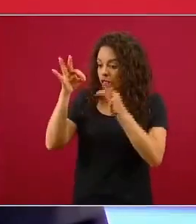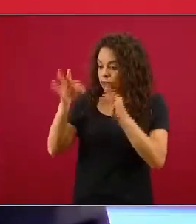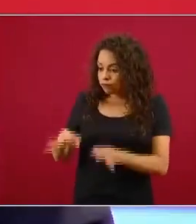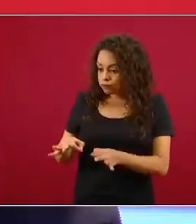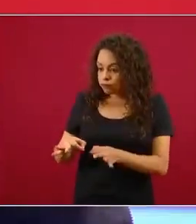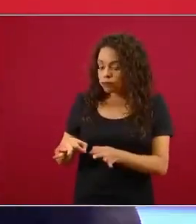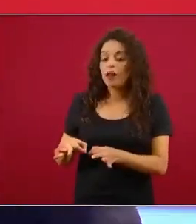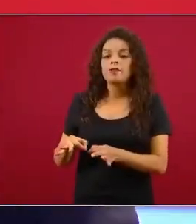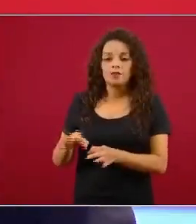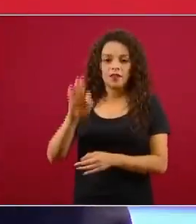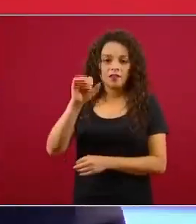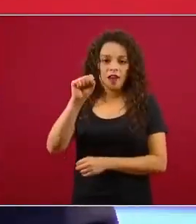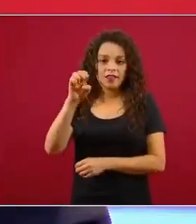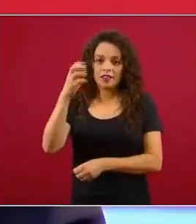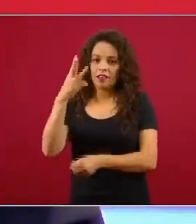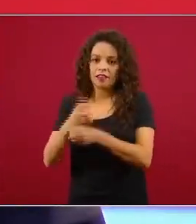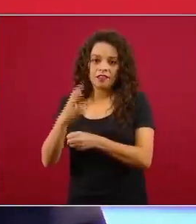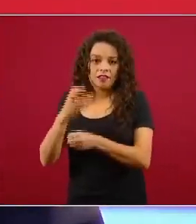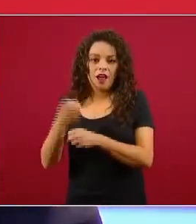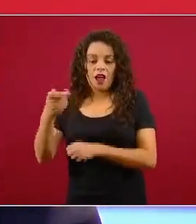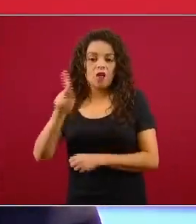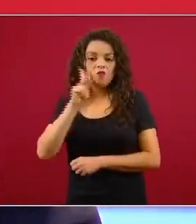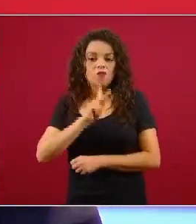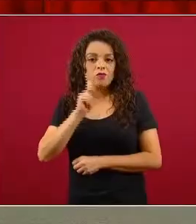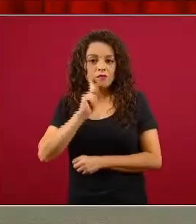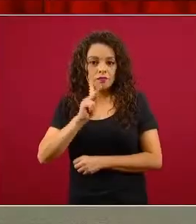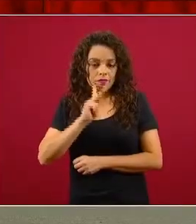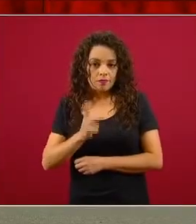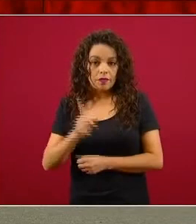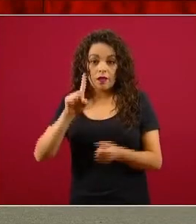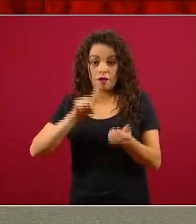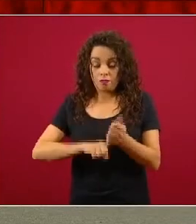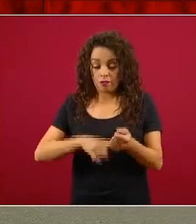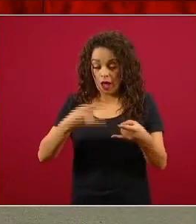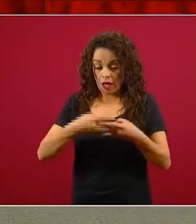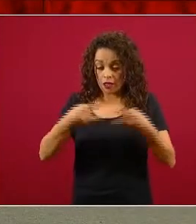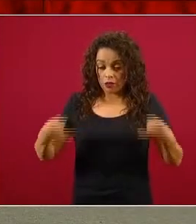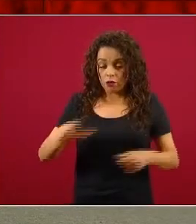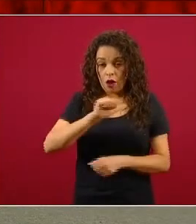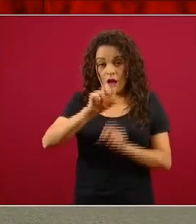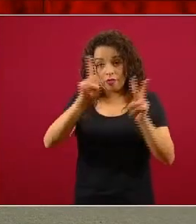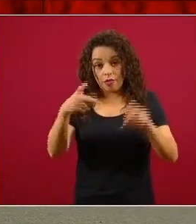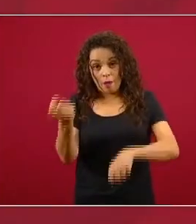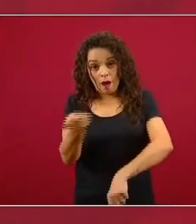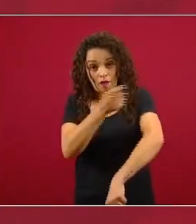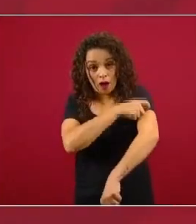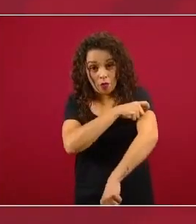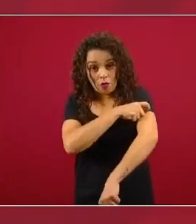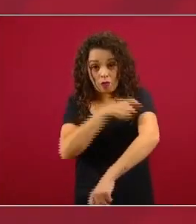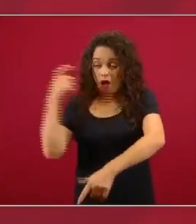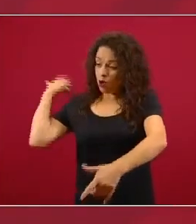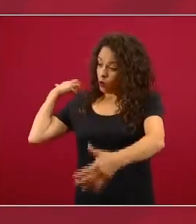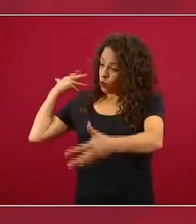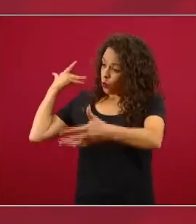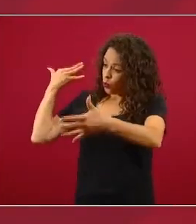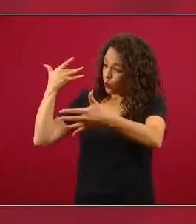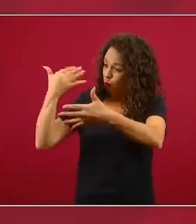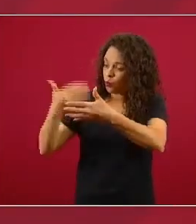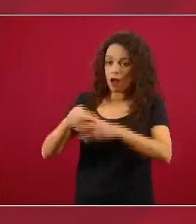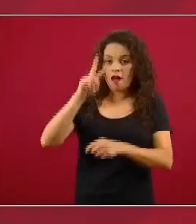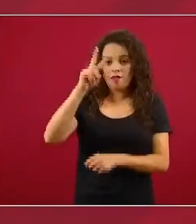fase 3. Y en la historia de la vacunología mundial hay experiencias que nos han frustrado a toda la